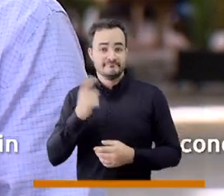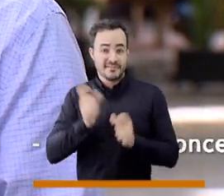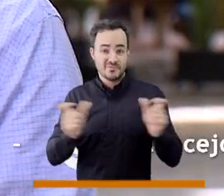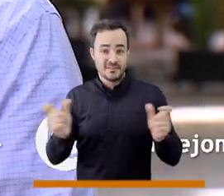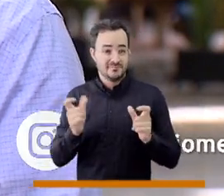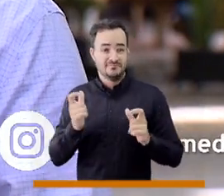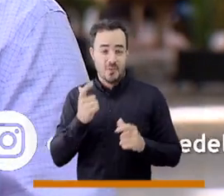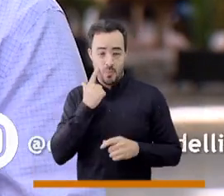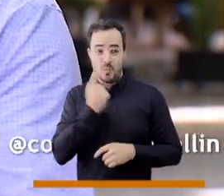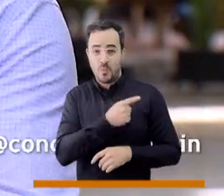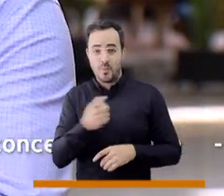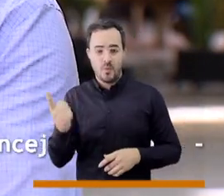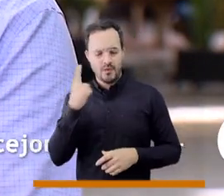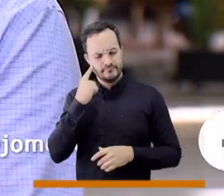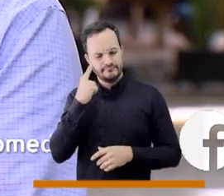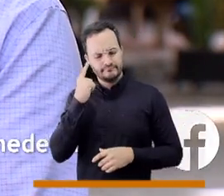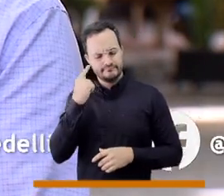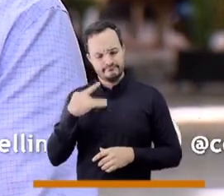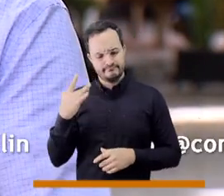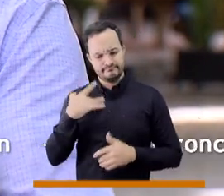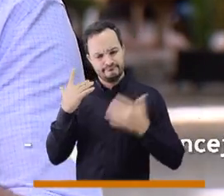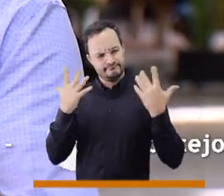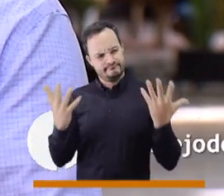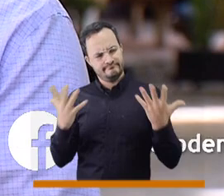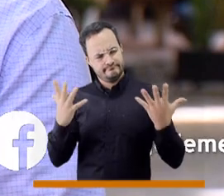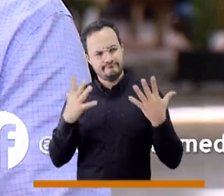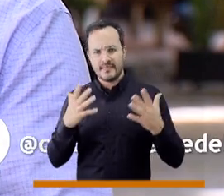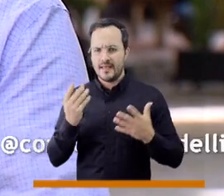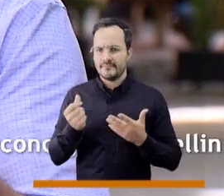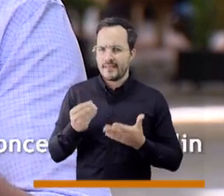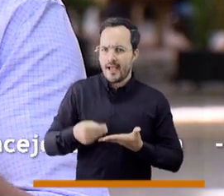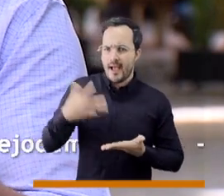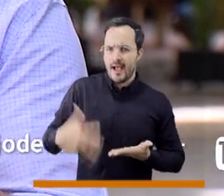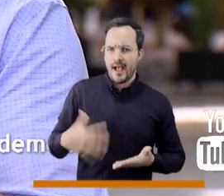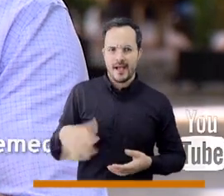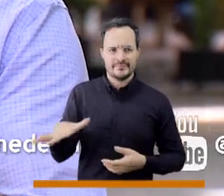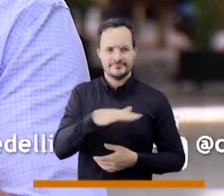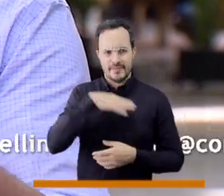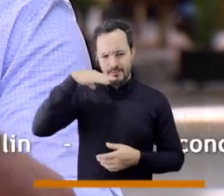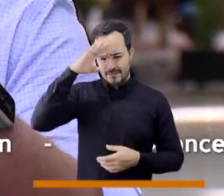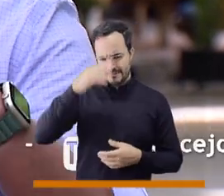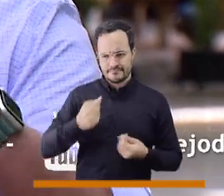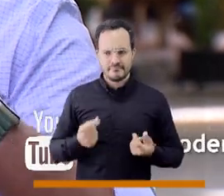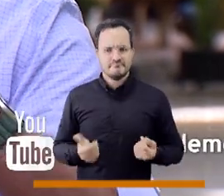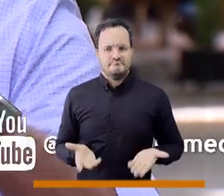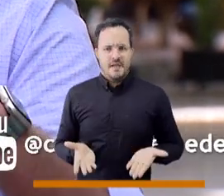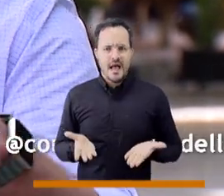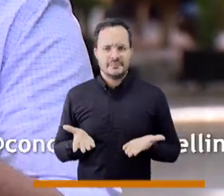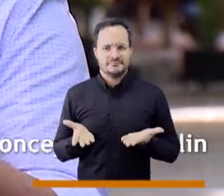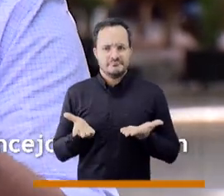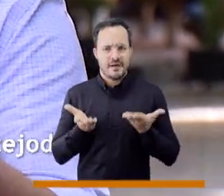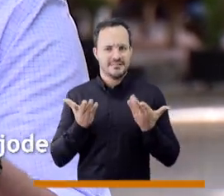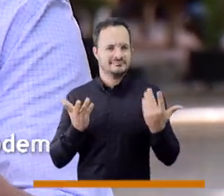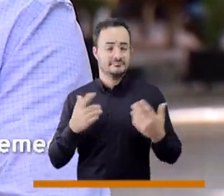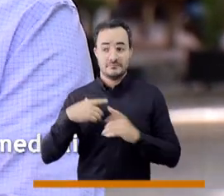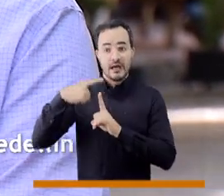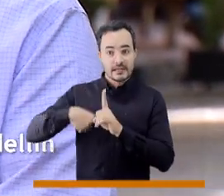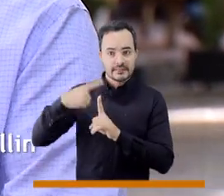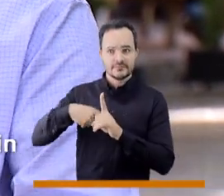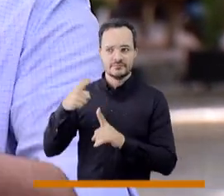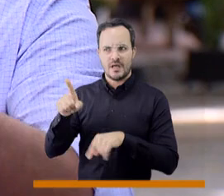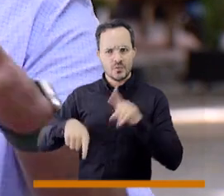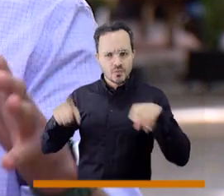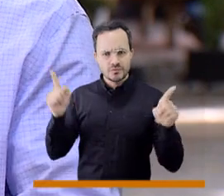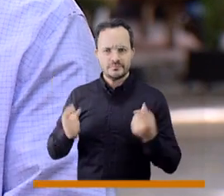muchas personas se preguntan hoy por qué el costo de vida en Medellín se está incrementando, por qué los precios, en especial de los